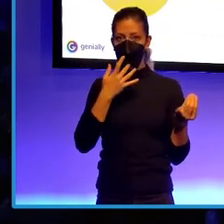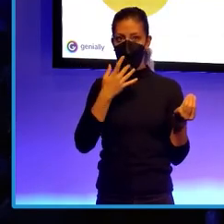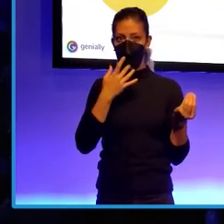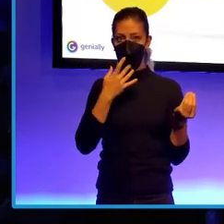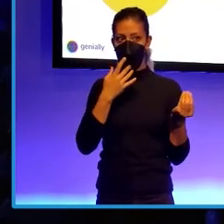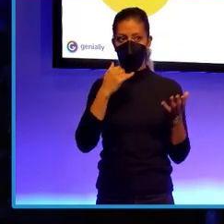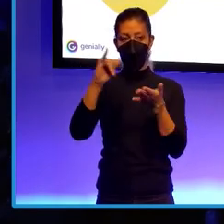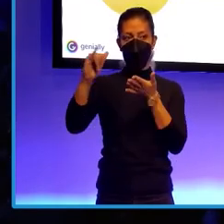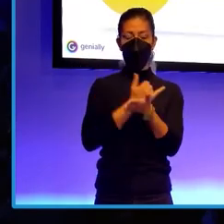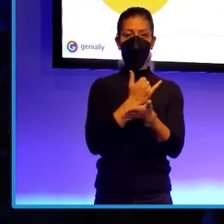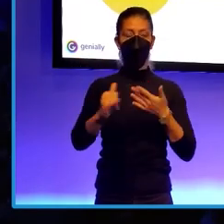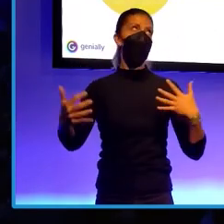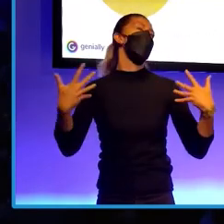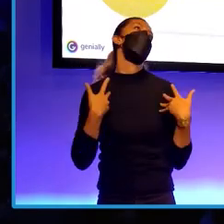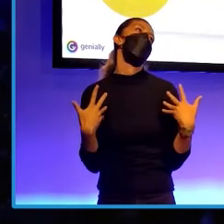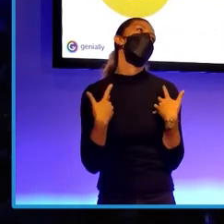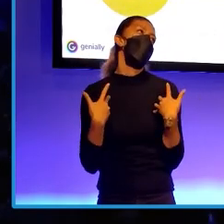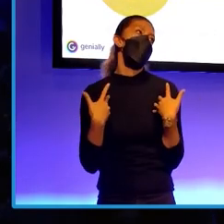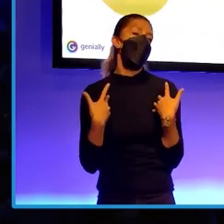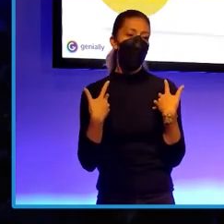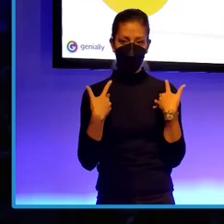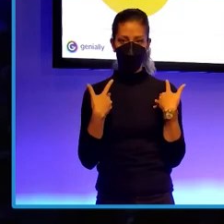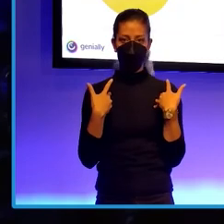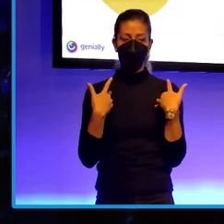sufrimiento sinceramente porque